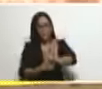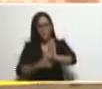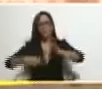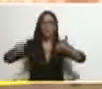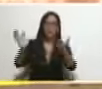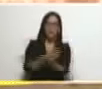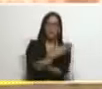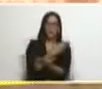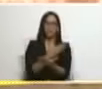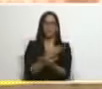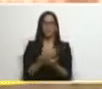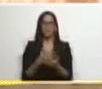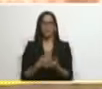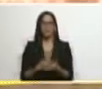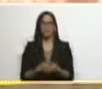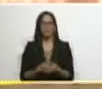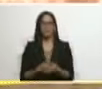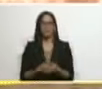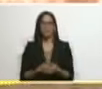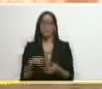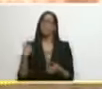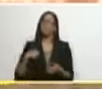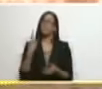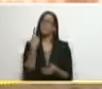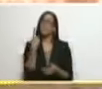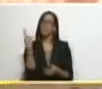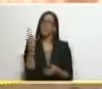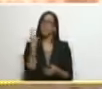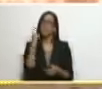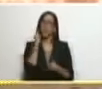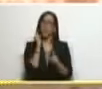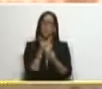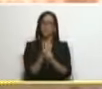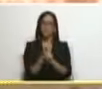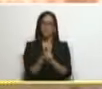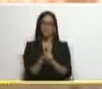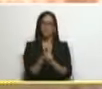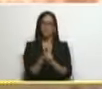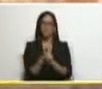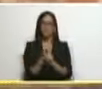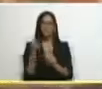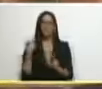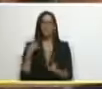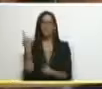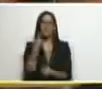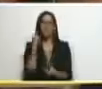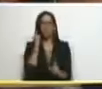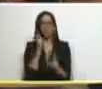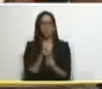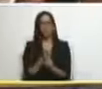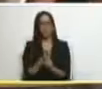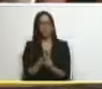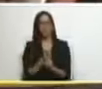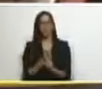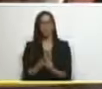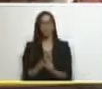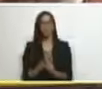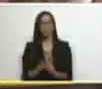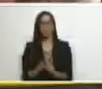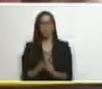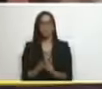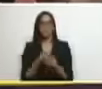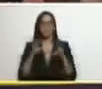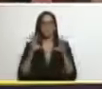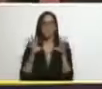derrotar, y tienen un solo objetivo, han tenido un solo objetivo, poner sus